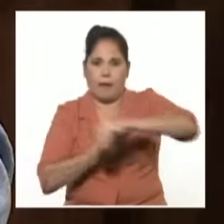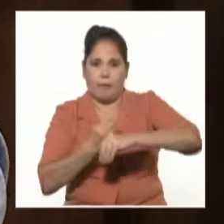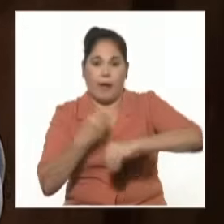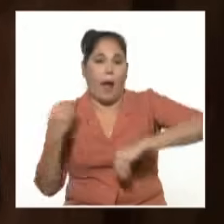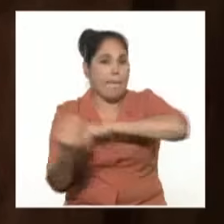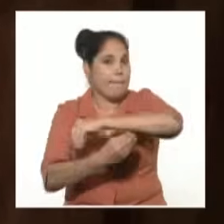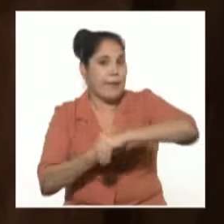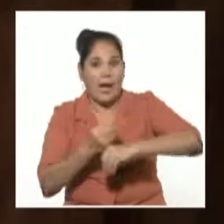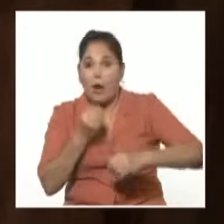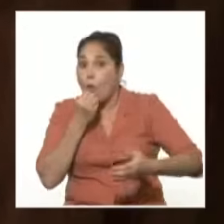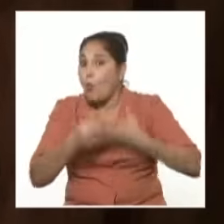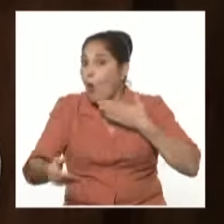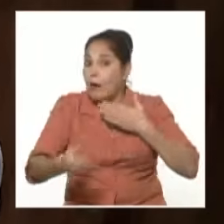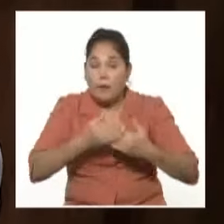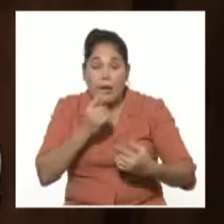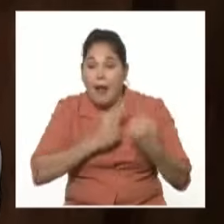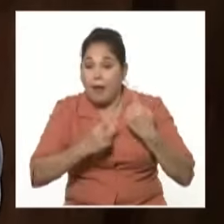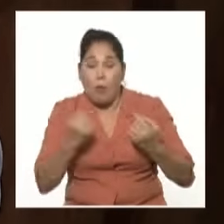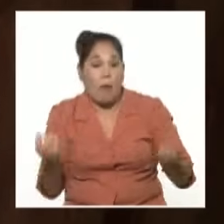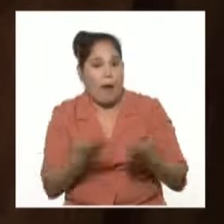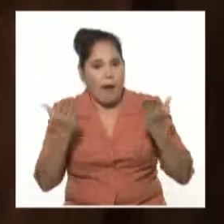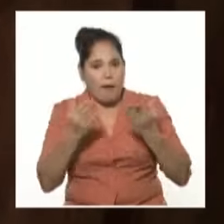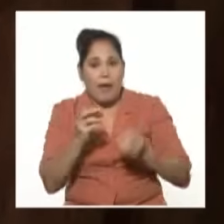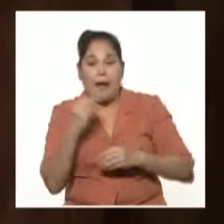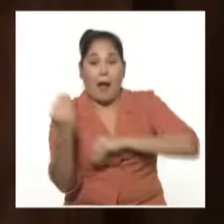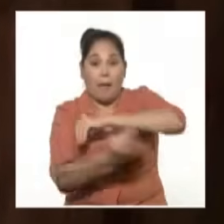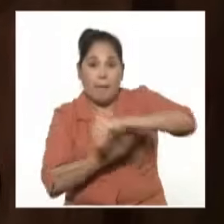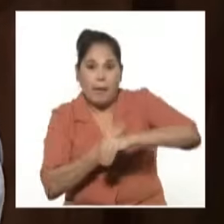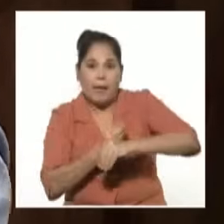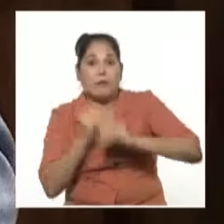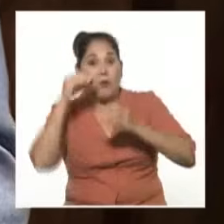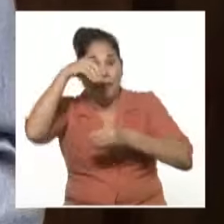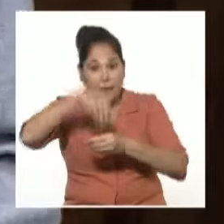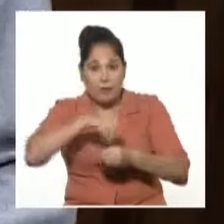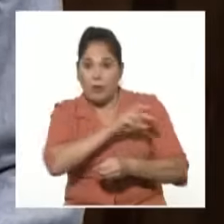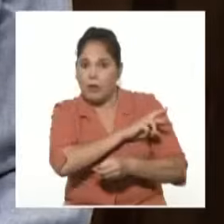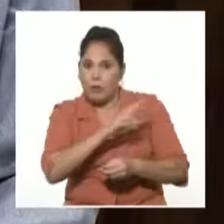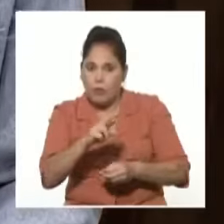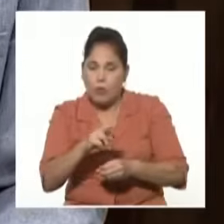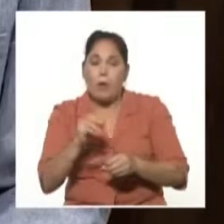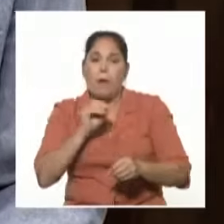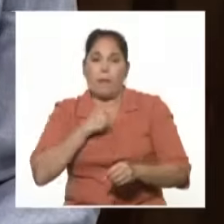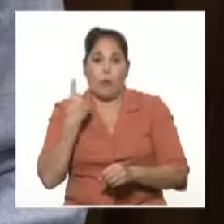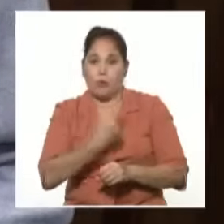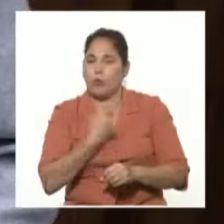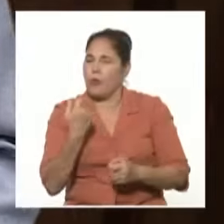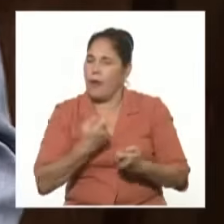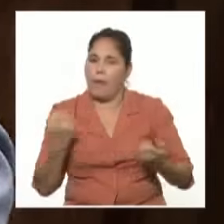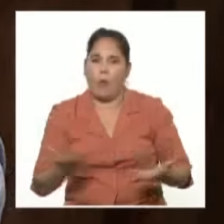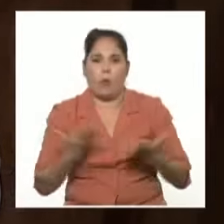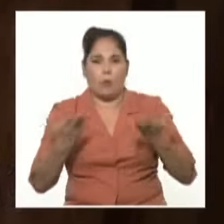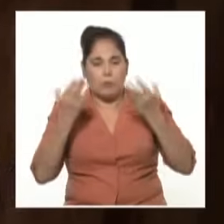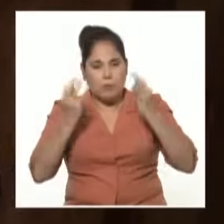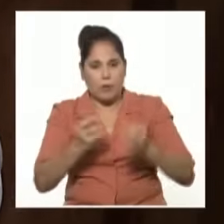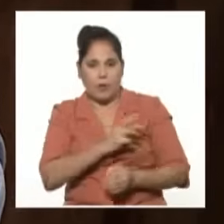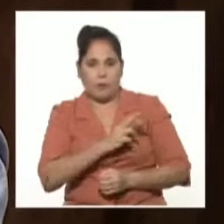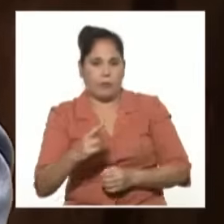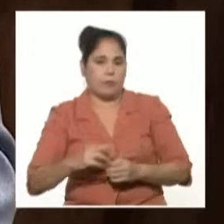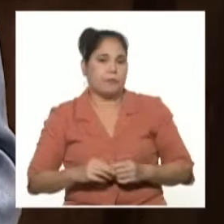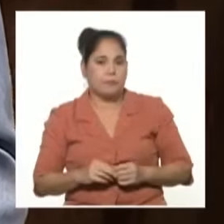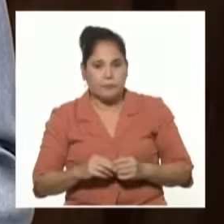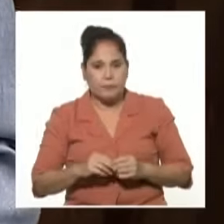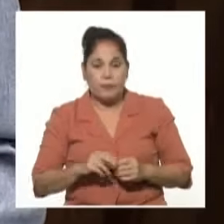cambiando todo lo que debe ser cambiando, revolucionando la revolución, que es lo que se espera de nosotros, los revolucionarios.